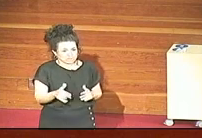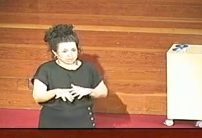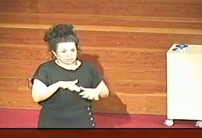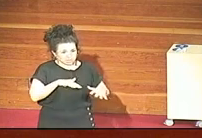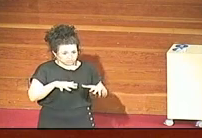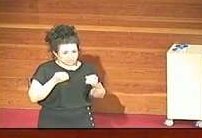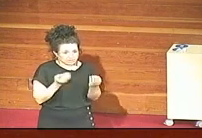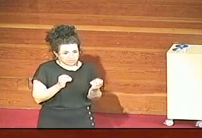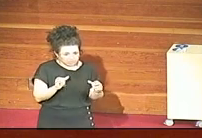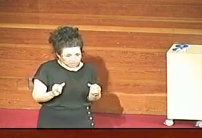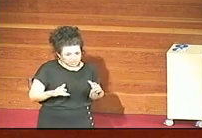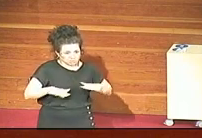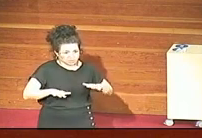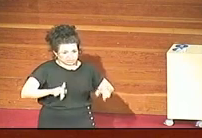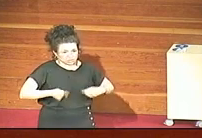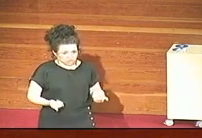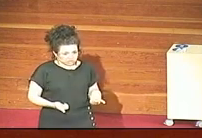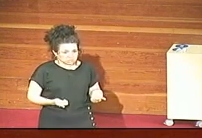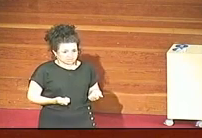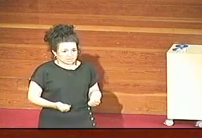muchísimos más años vamos